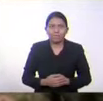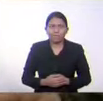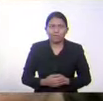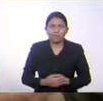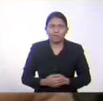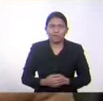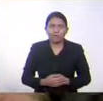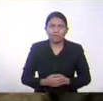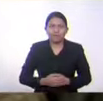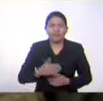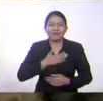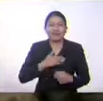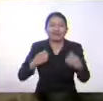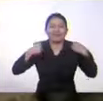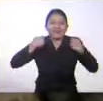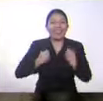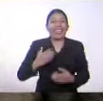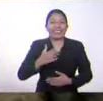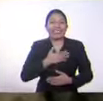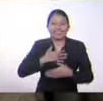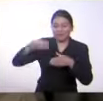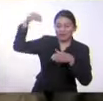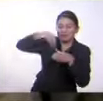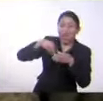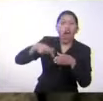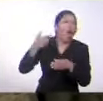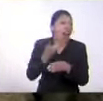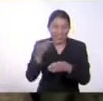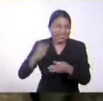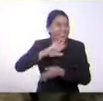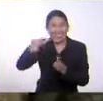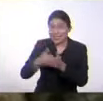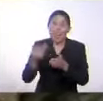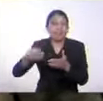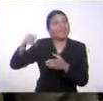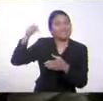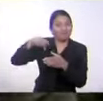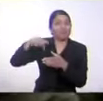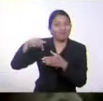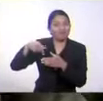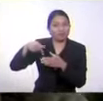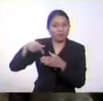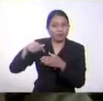Mi mochila de explorador tiene todo lo necesario.